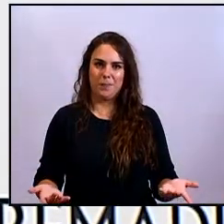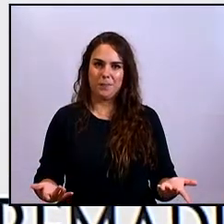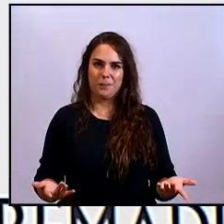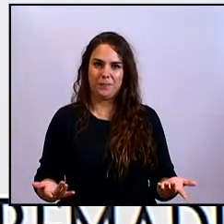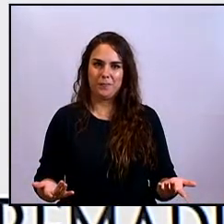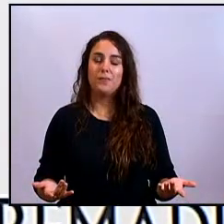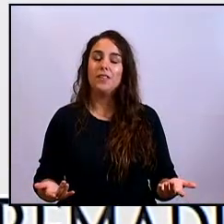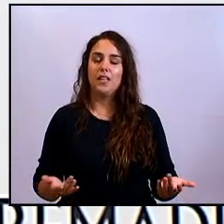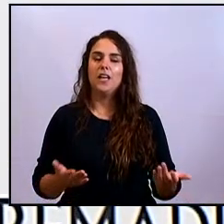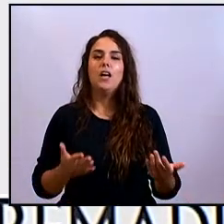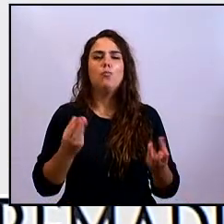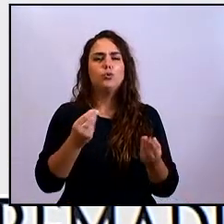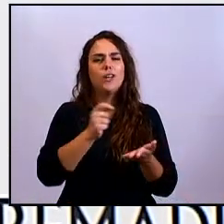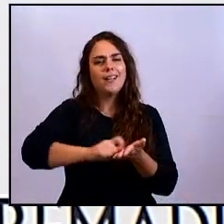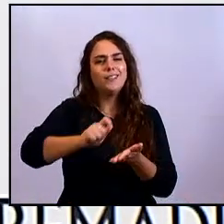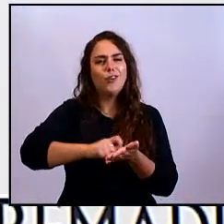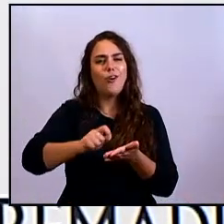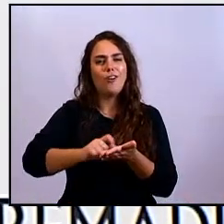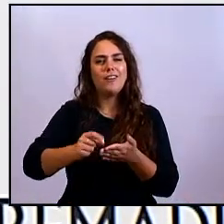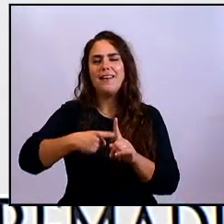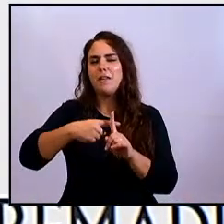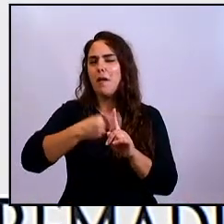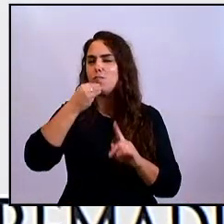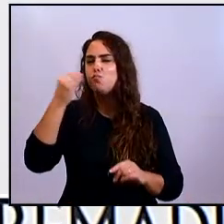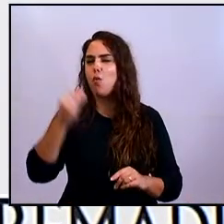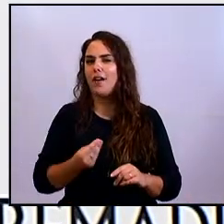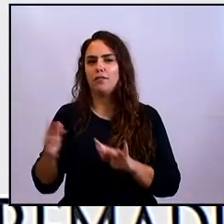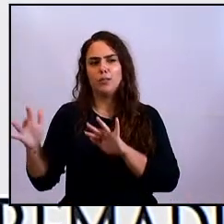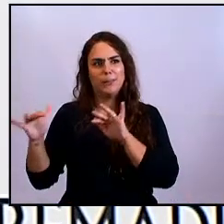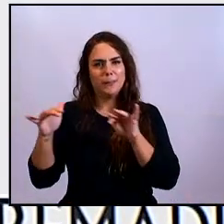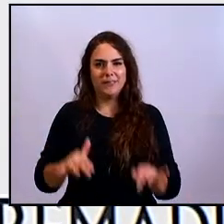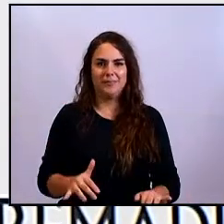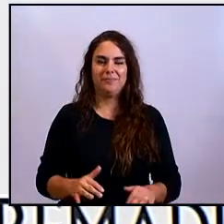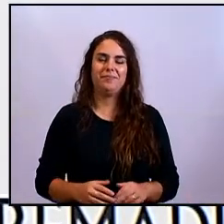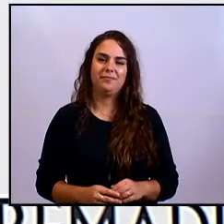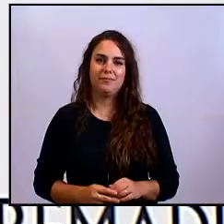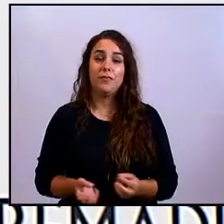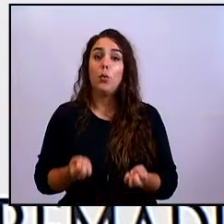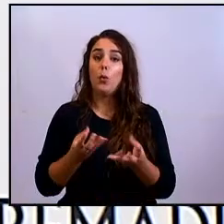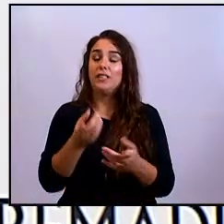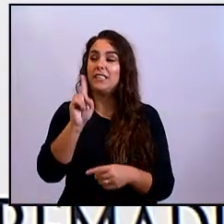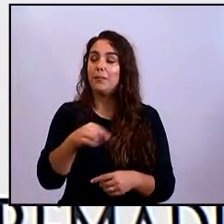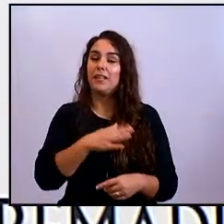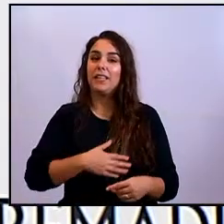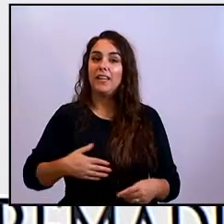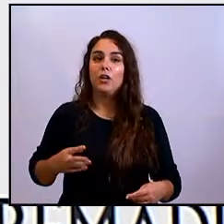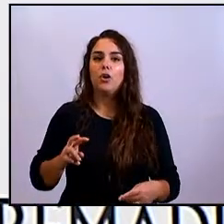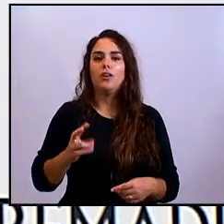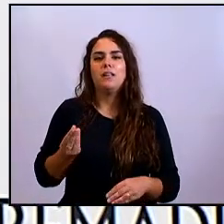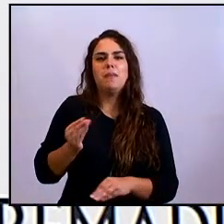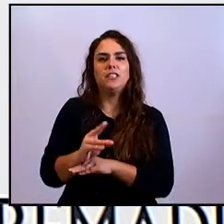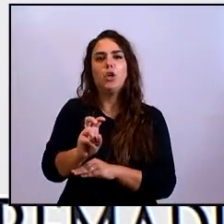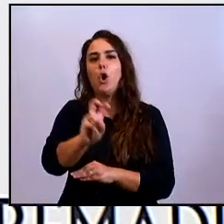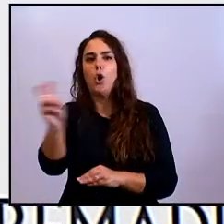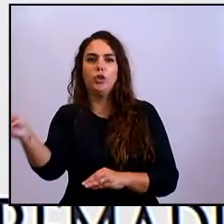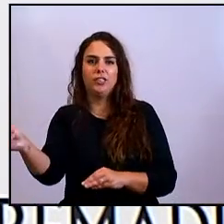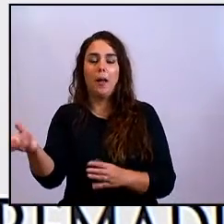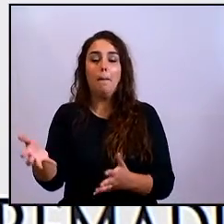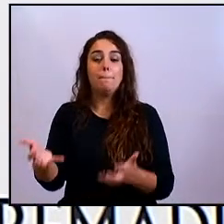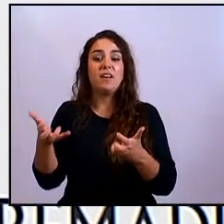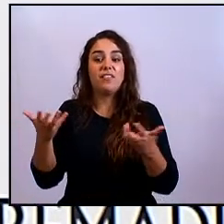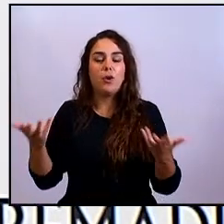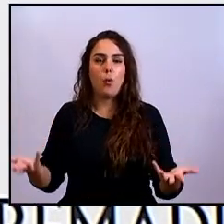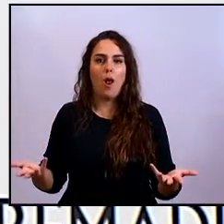de escritores de primerísimo nivel. Quiero avanzarles también otra inversión que va a beneficiar